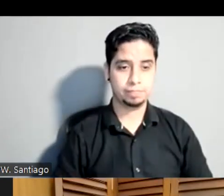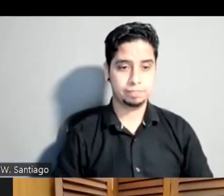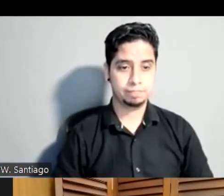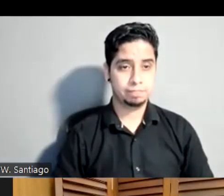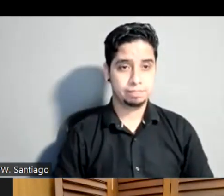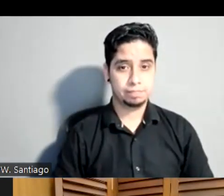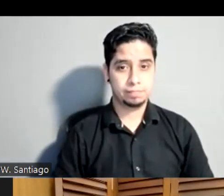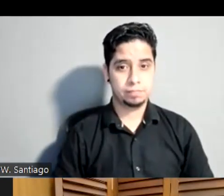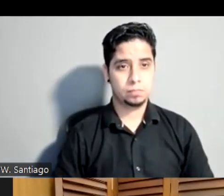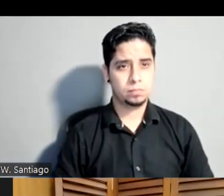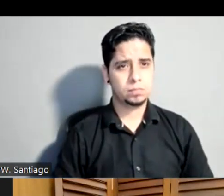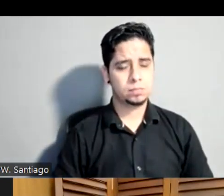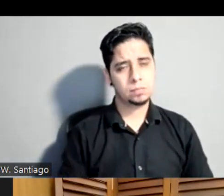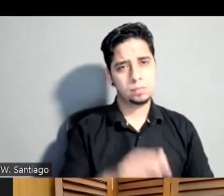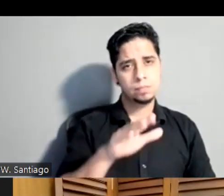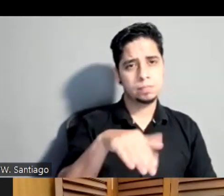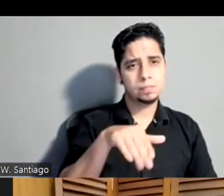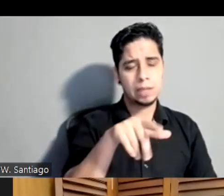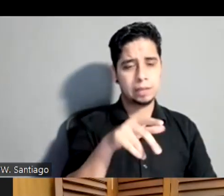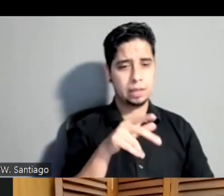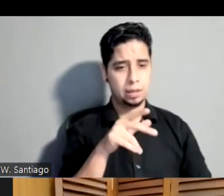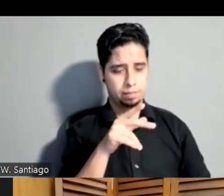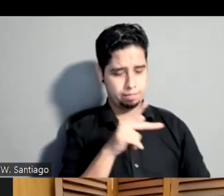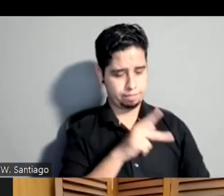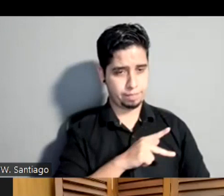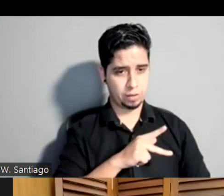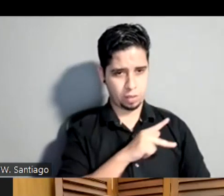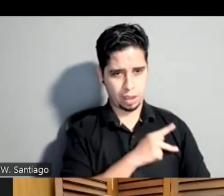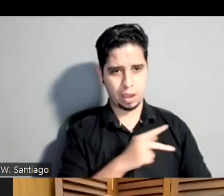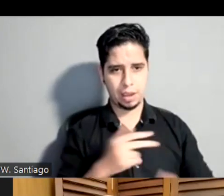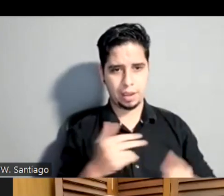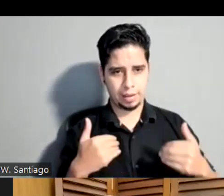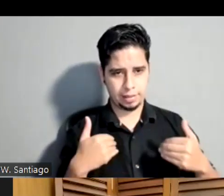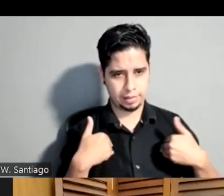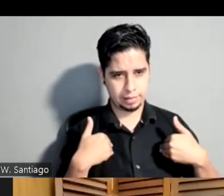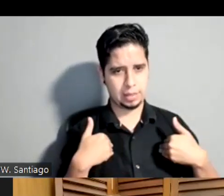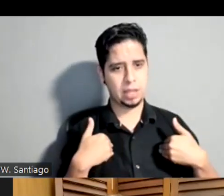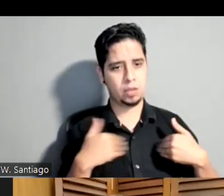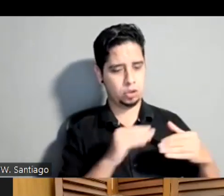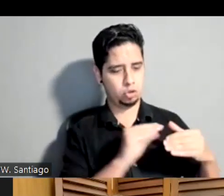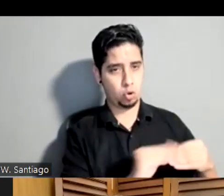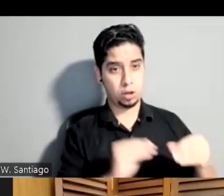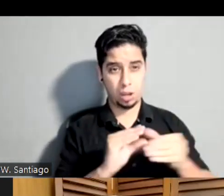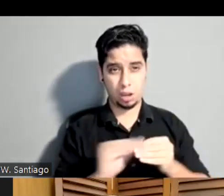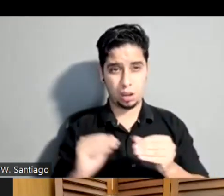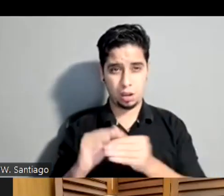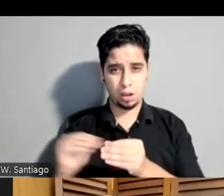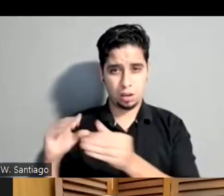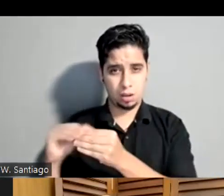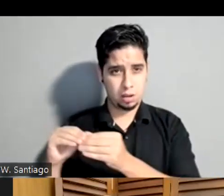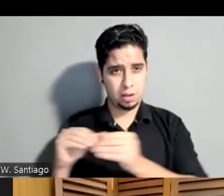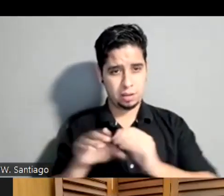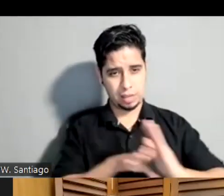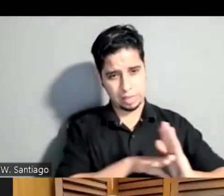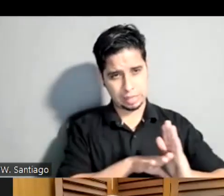Así que... Y ese personaje tiene un arco, ¿verdad? Para los actores y las actrices es importante ese desarrollo de un